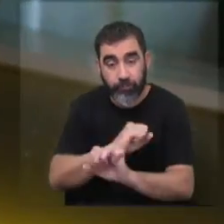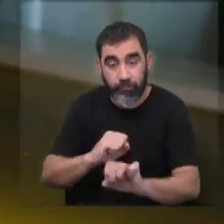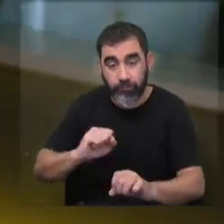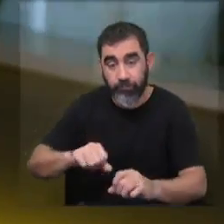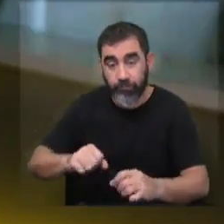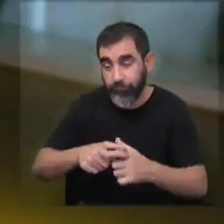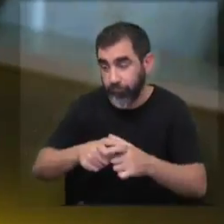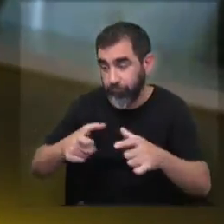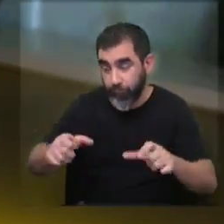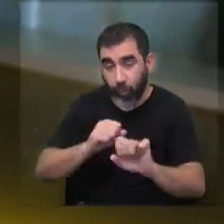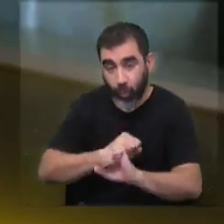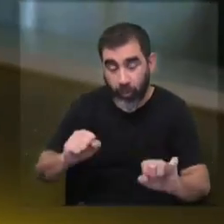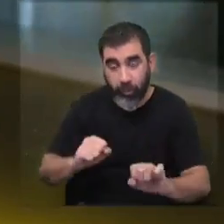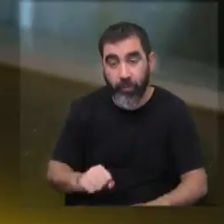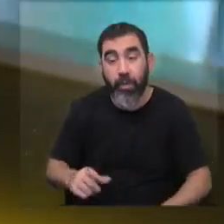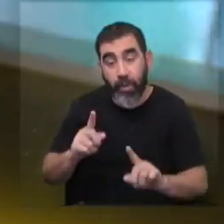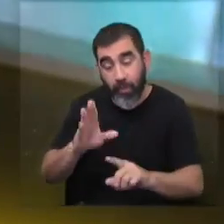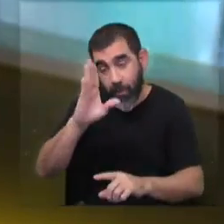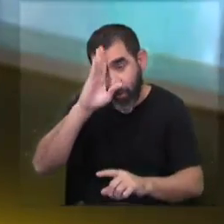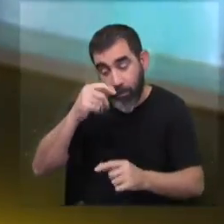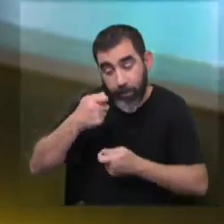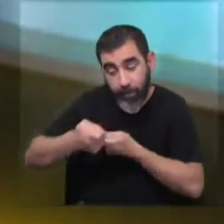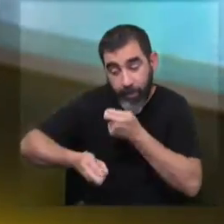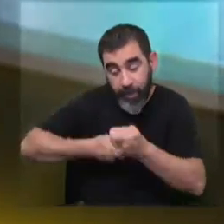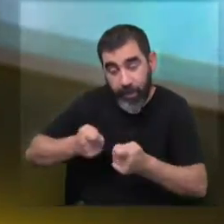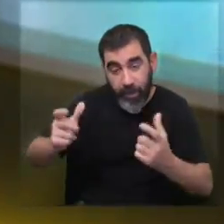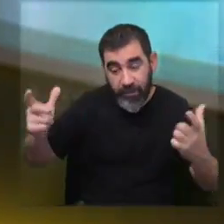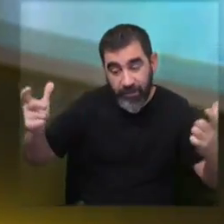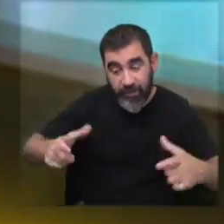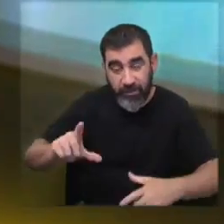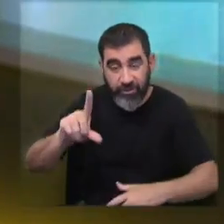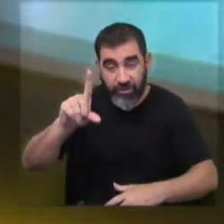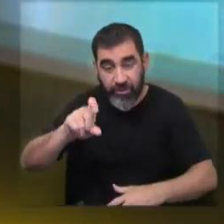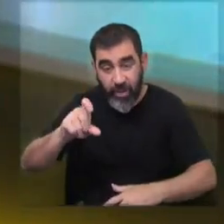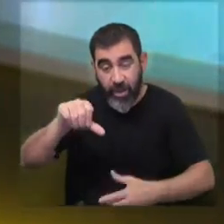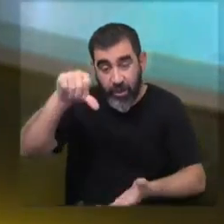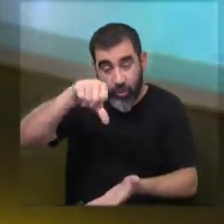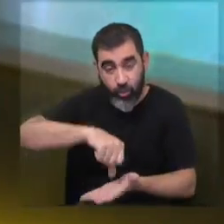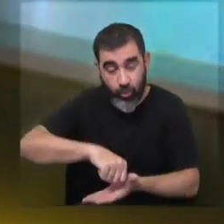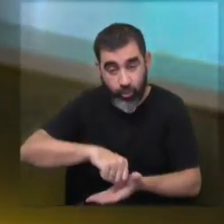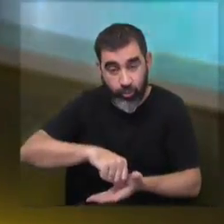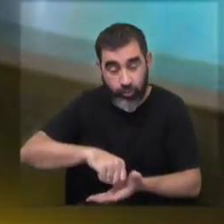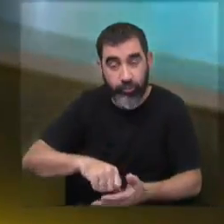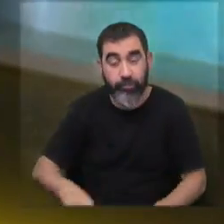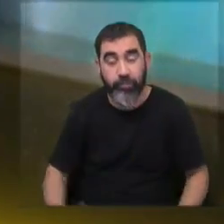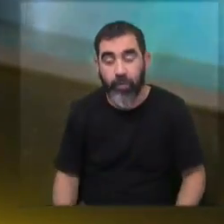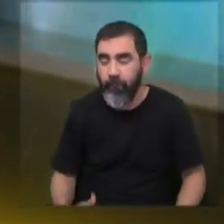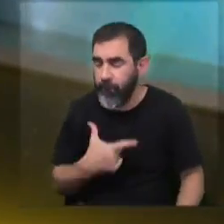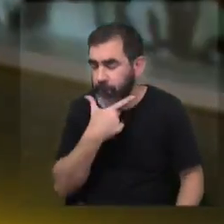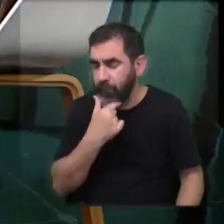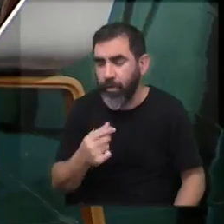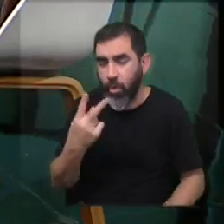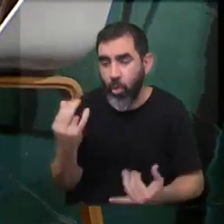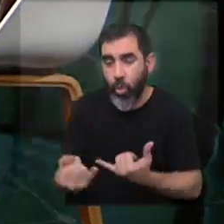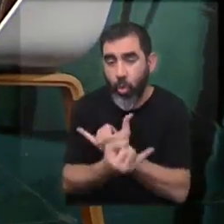sin problemas. Sí, tuvimos que aprender, ir a los charcos donde están en nuestro país, ¿no? Que es relativamente fácil porque en 2 días uno va